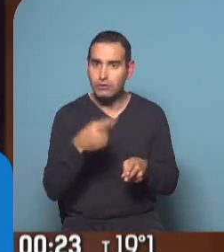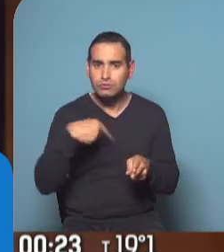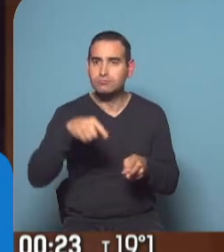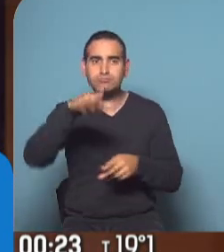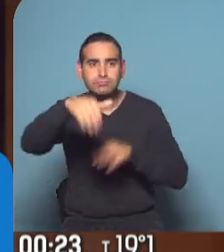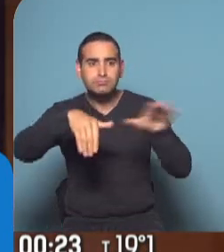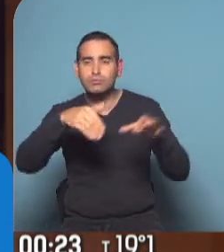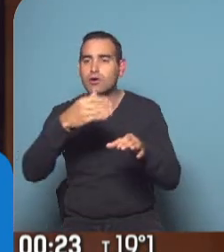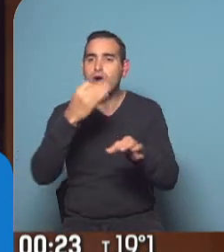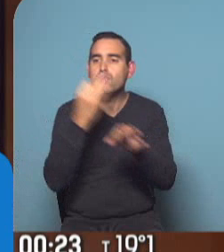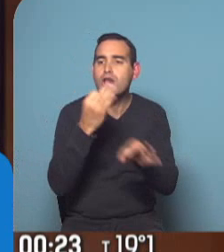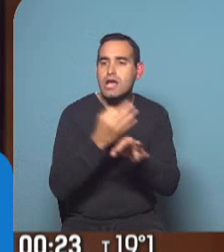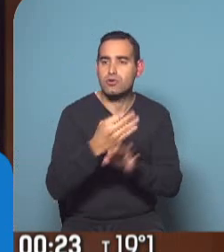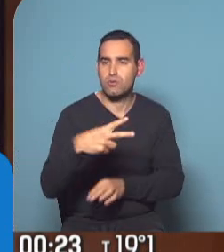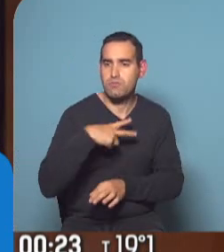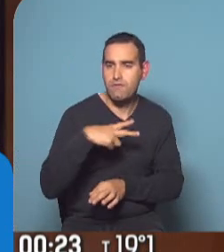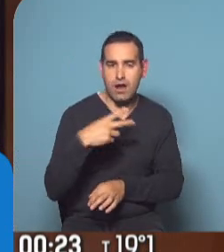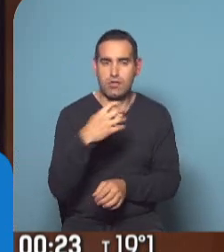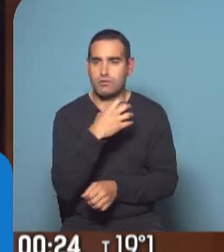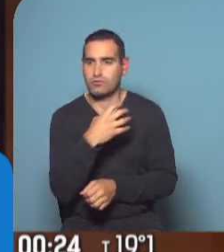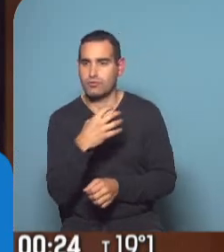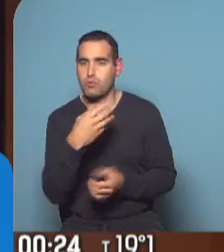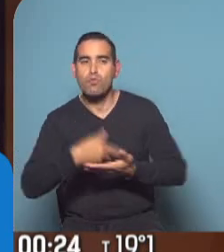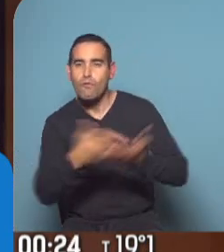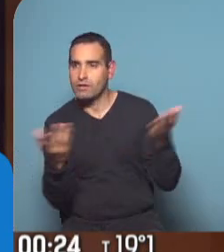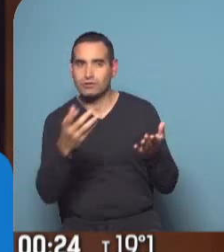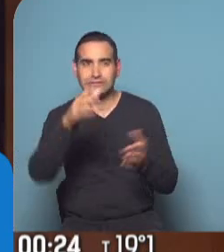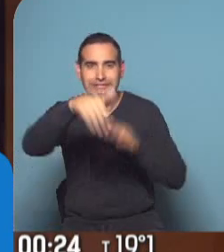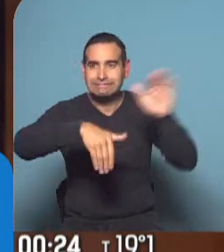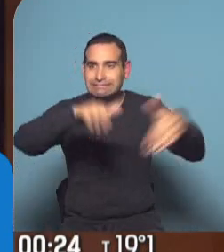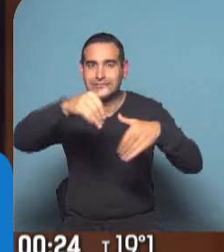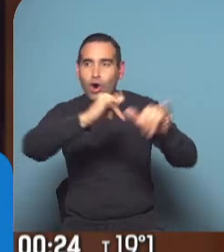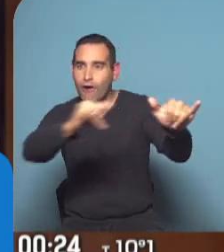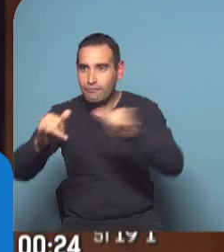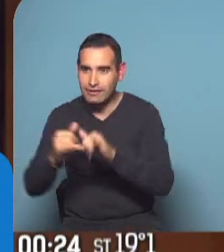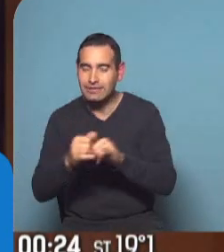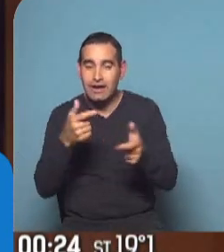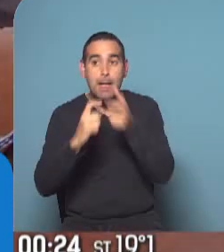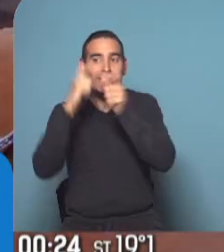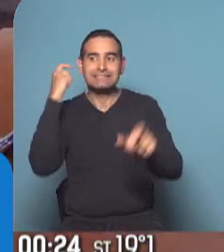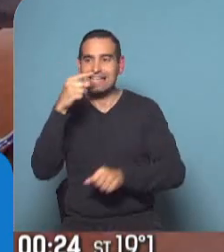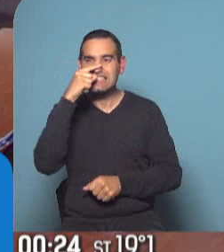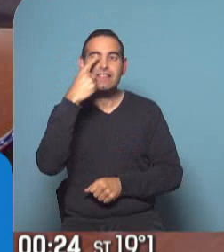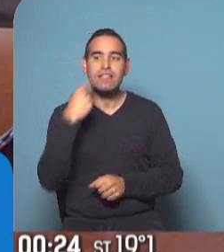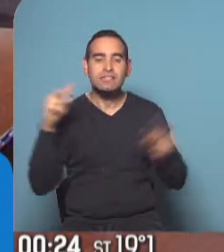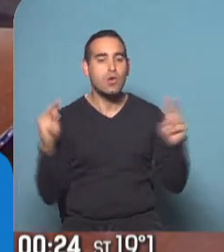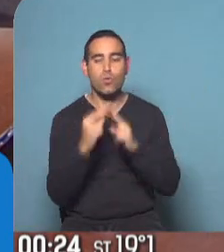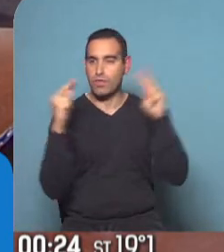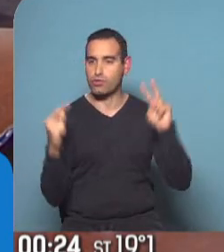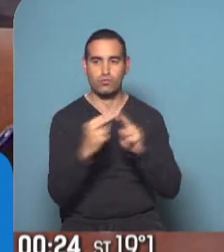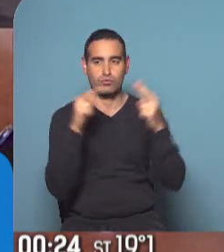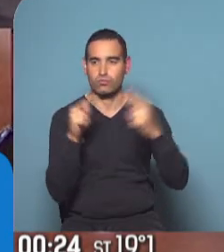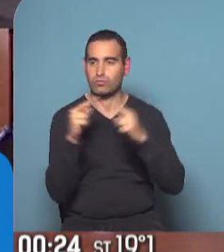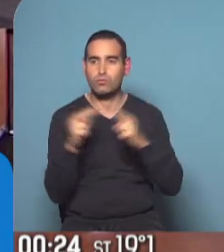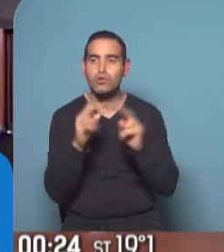públicos y privados y chicos que no van al colegio y lo que estamos haciendo primero es una experiencia de 7 días de encuentro para